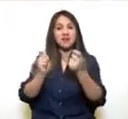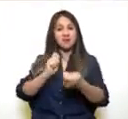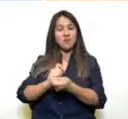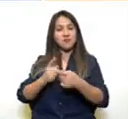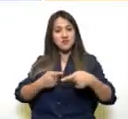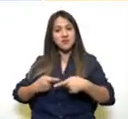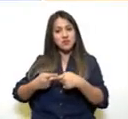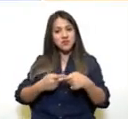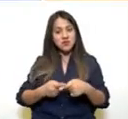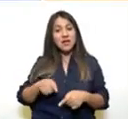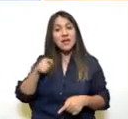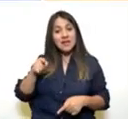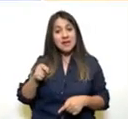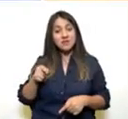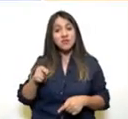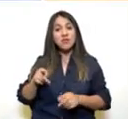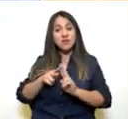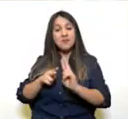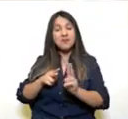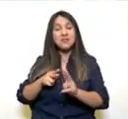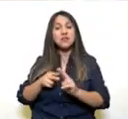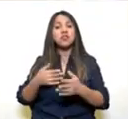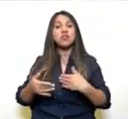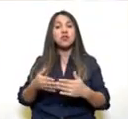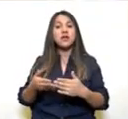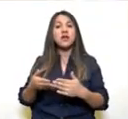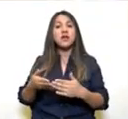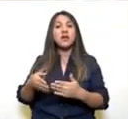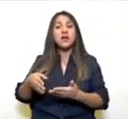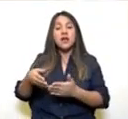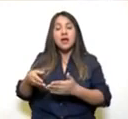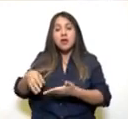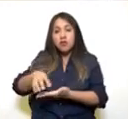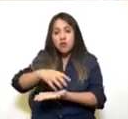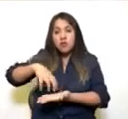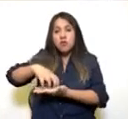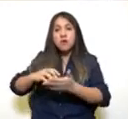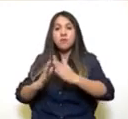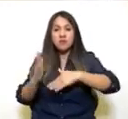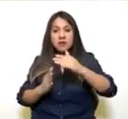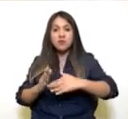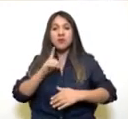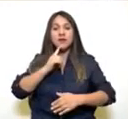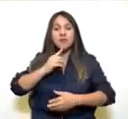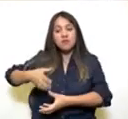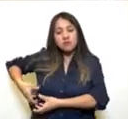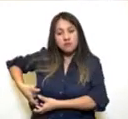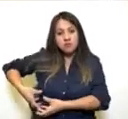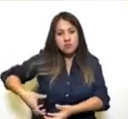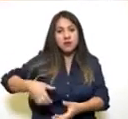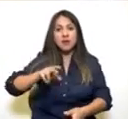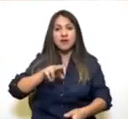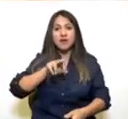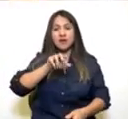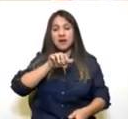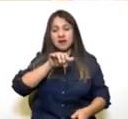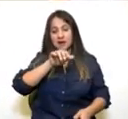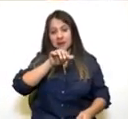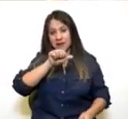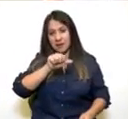y eso lo estamos haciendo en la comuna de la pintana y tenemos radio en la escuela tenemos